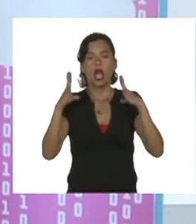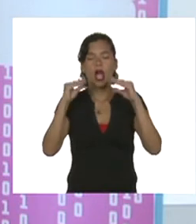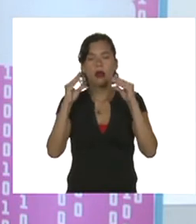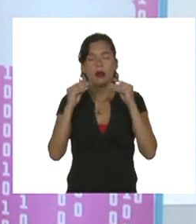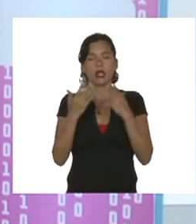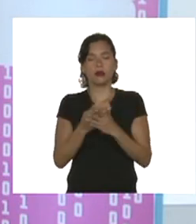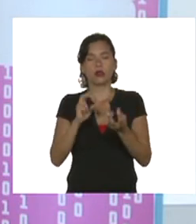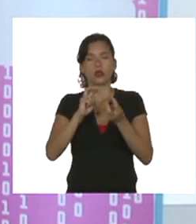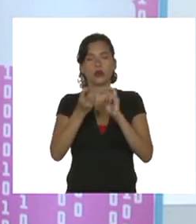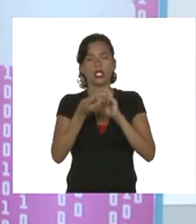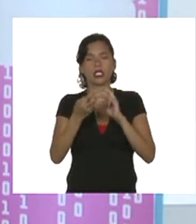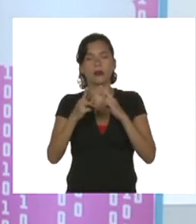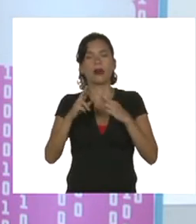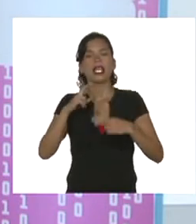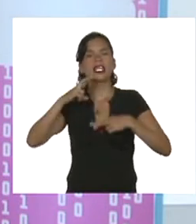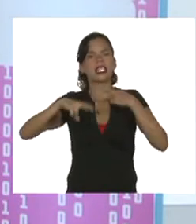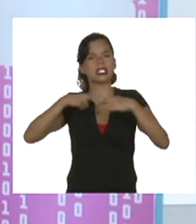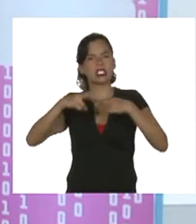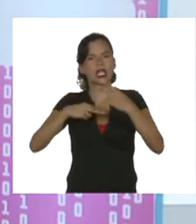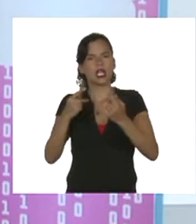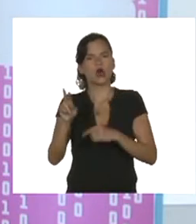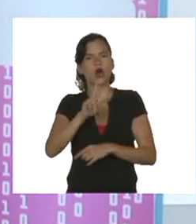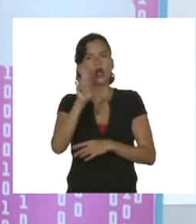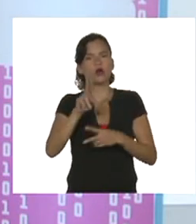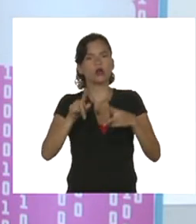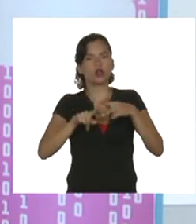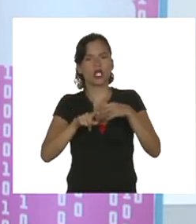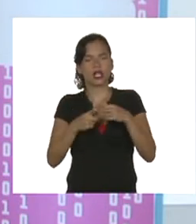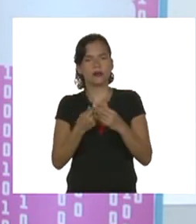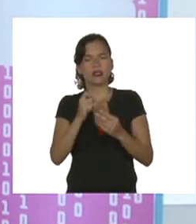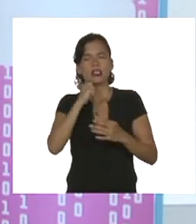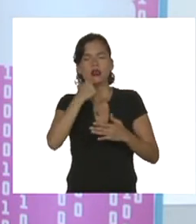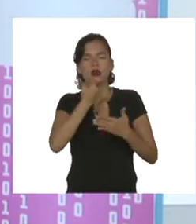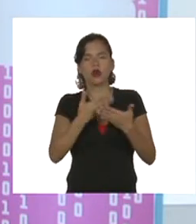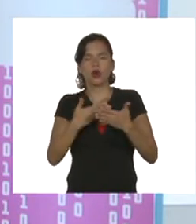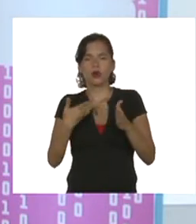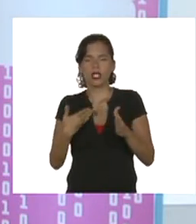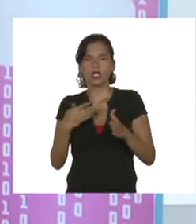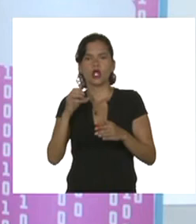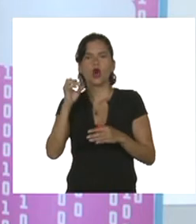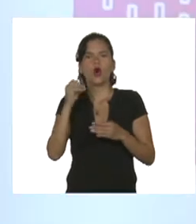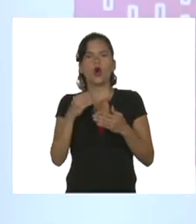hablaremos sobre el tema del reciclaje mediante el uso de la herramienta de código abierto OpenShot.